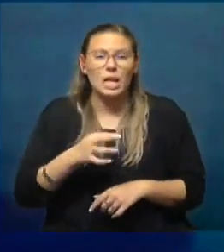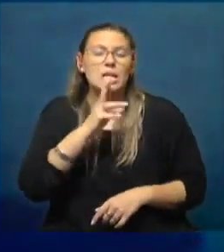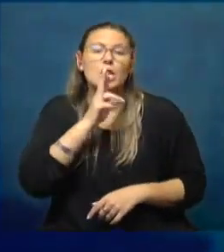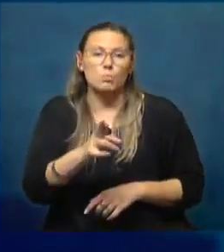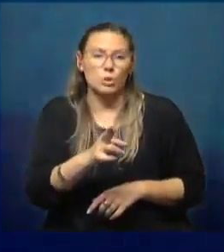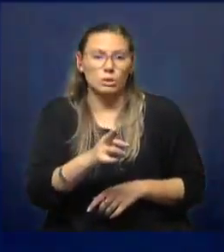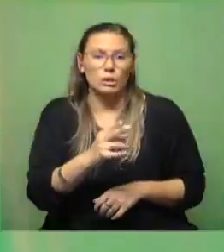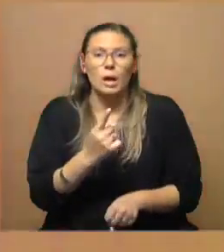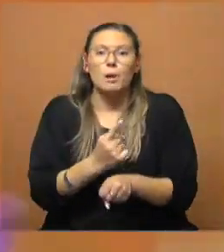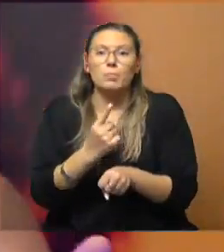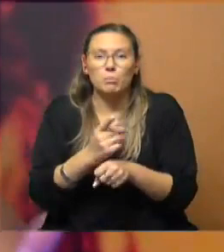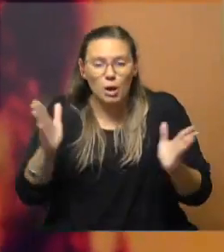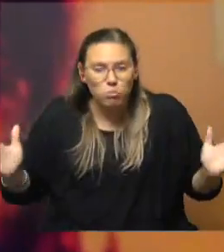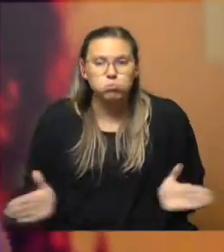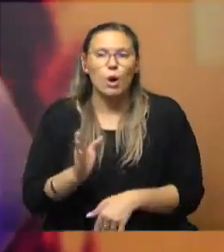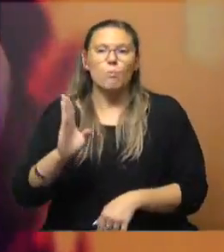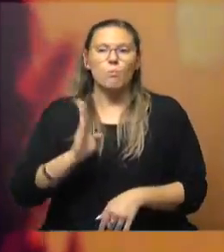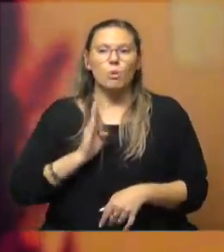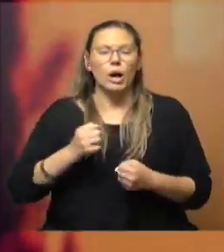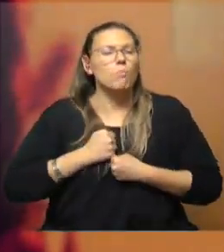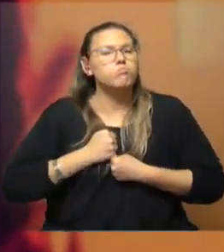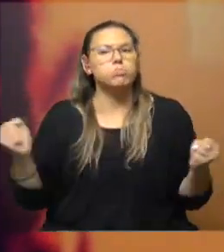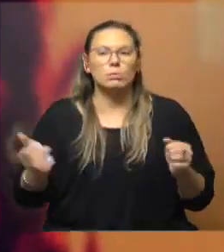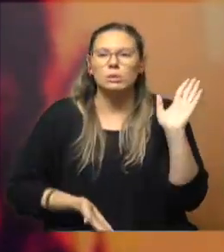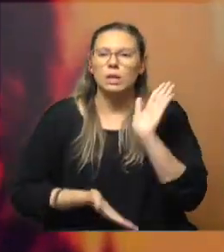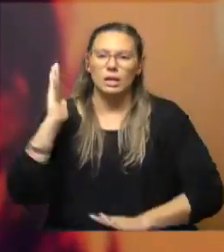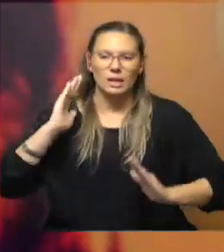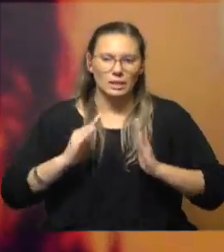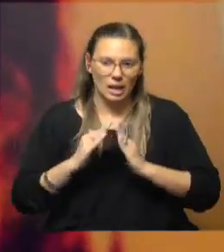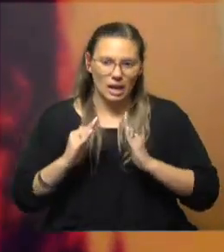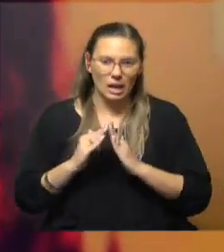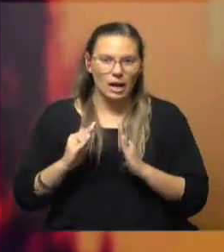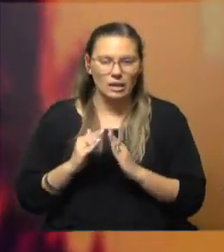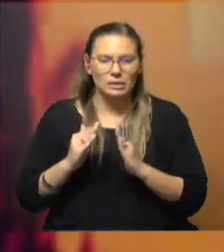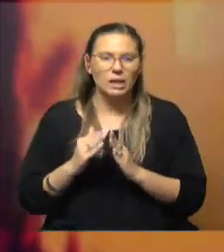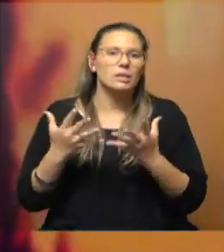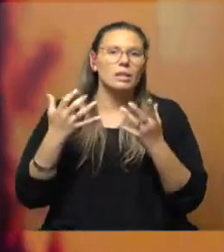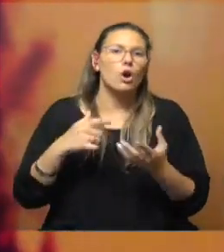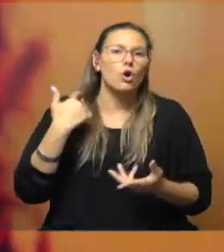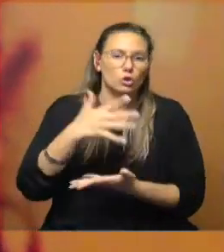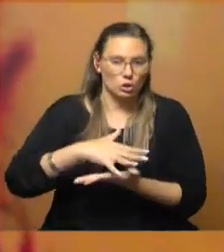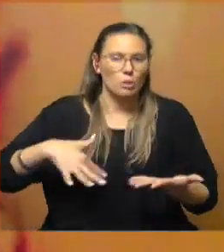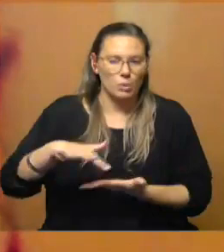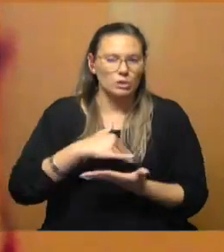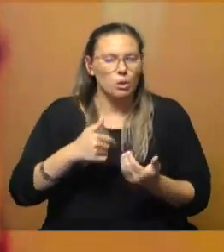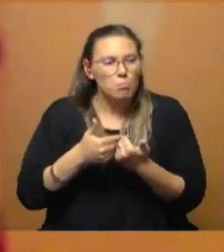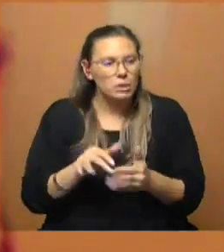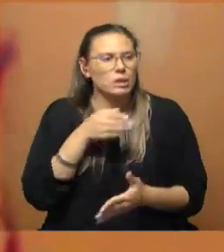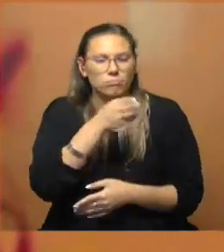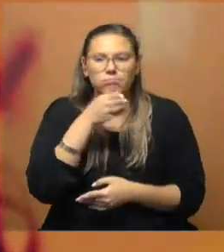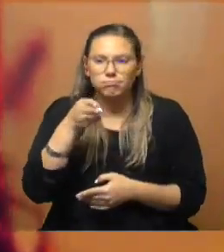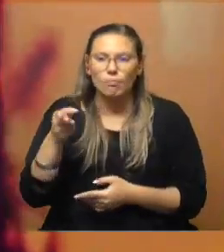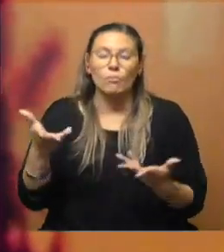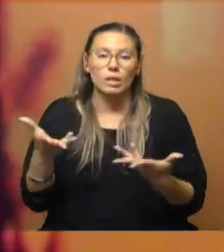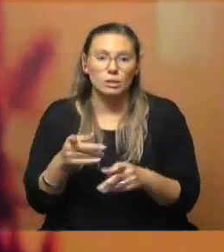respuesta al primer empuje de la mujer de querer salir de su casa, de proyectarse en otros espacios. Y así